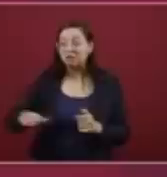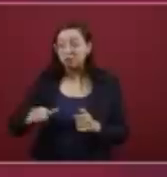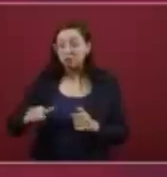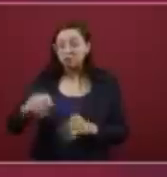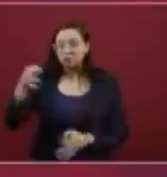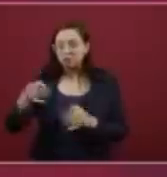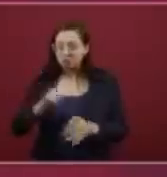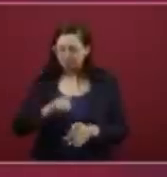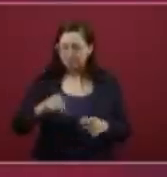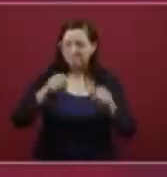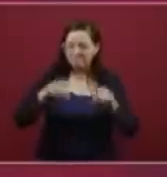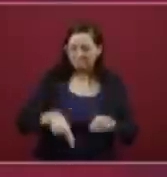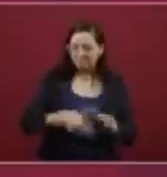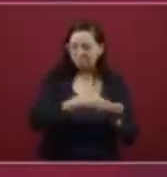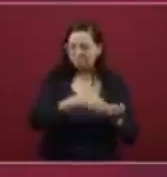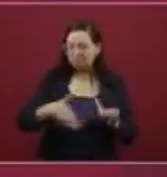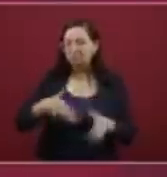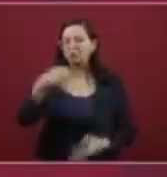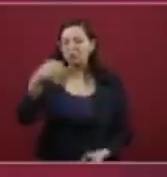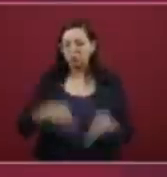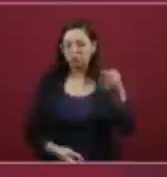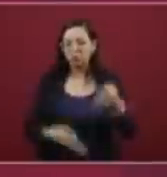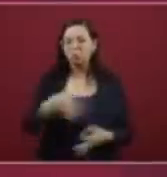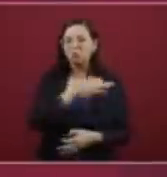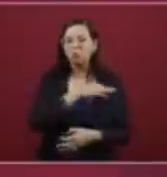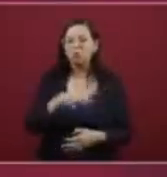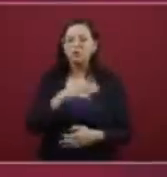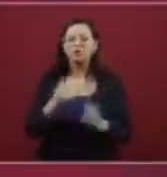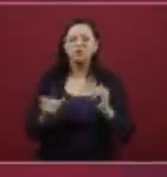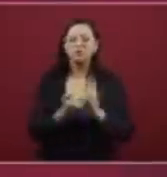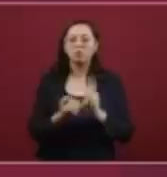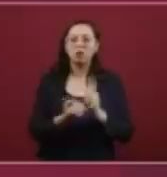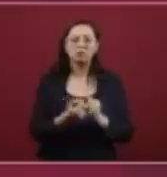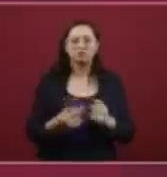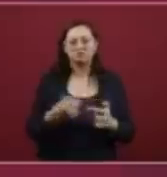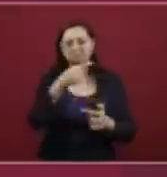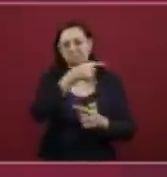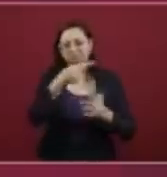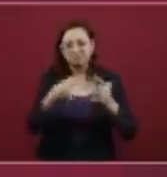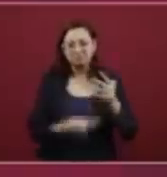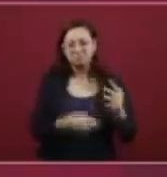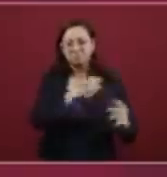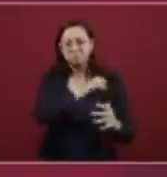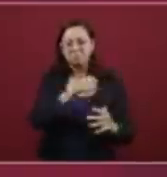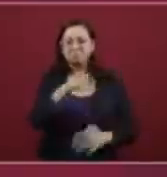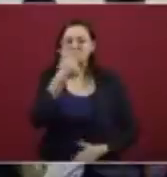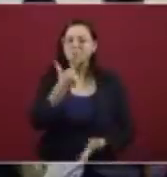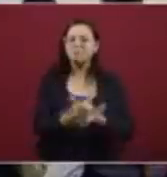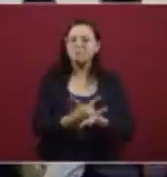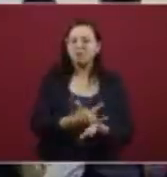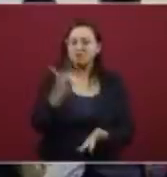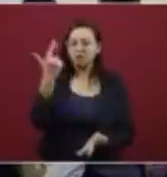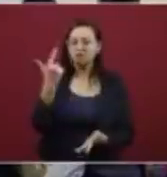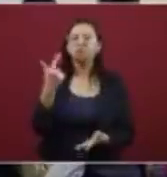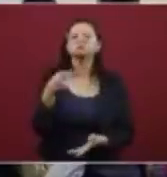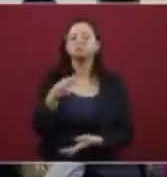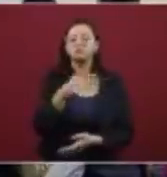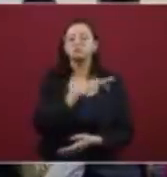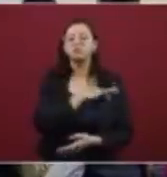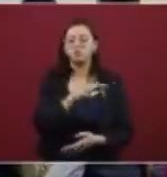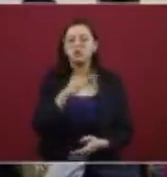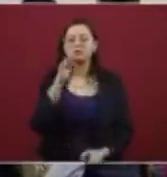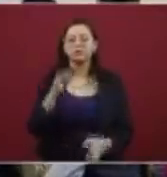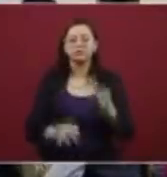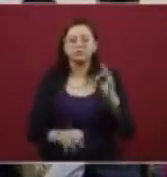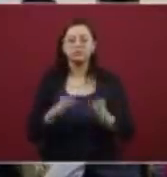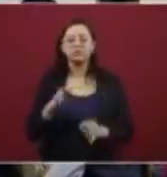muchos otros delitos, los nuevos delitos graves, que incluye hasta